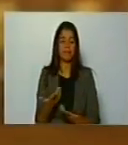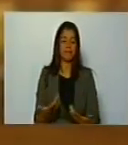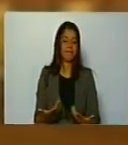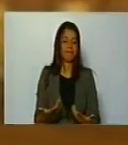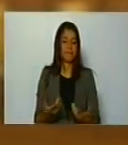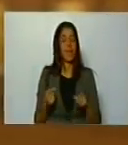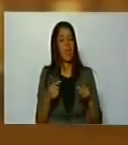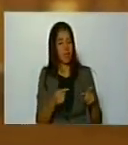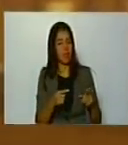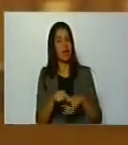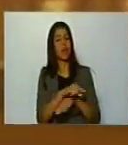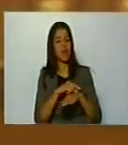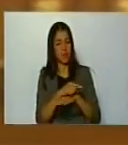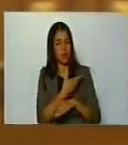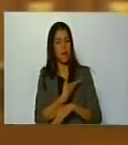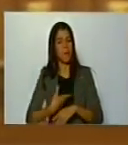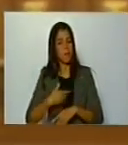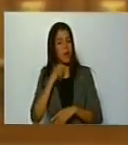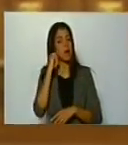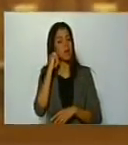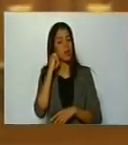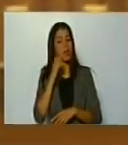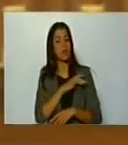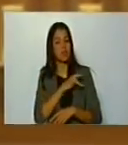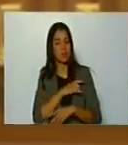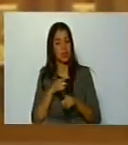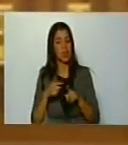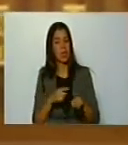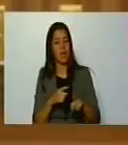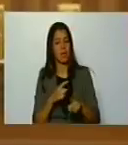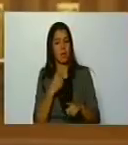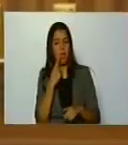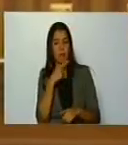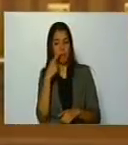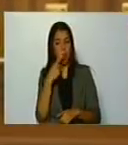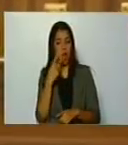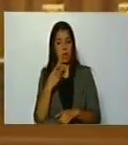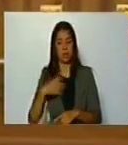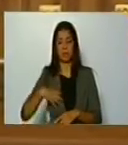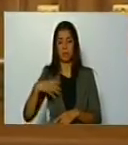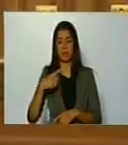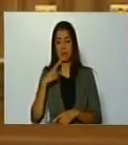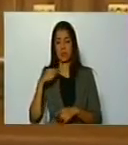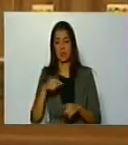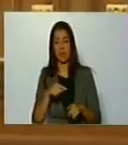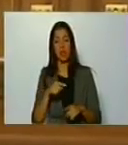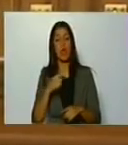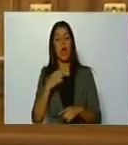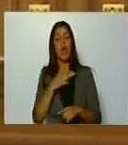siendo ella también amparada como clase política por una constitución de un dictador,